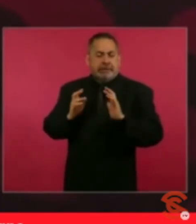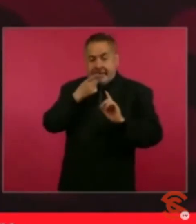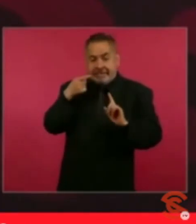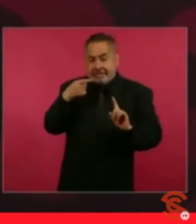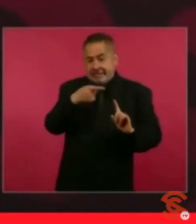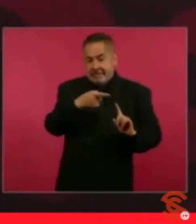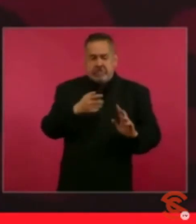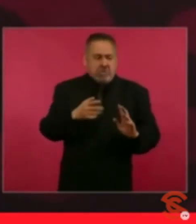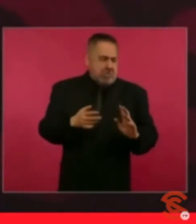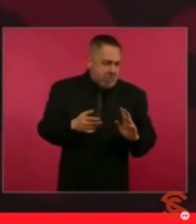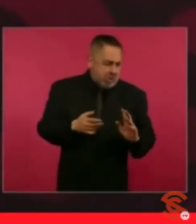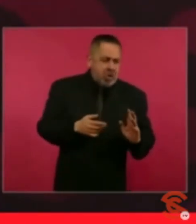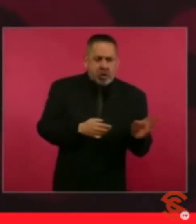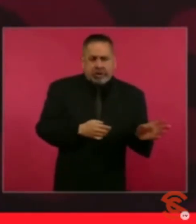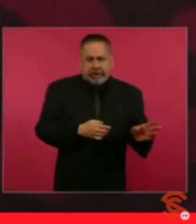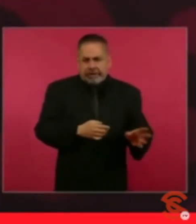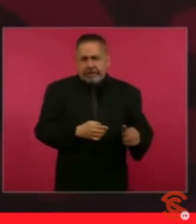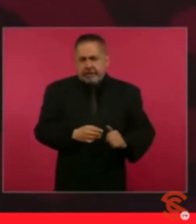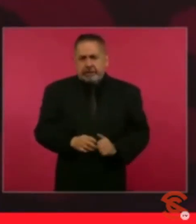su libertad